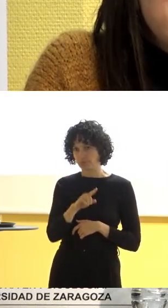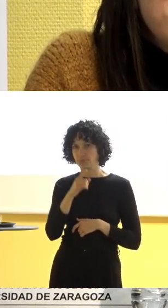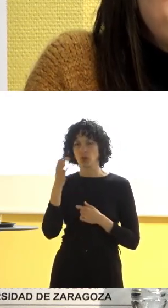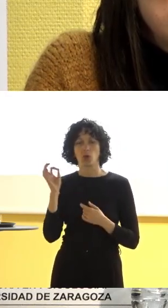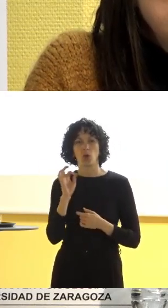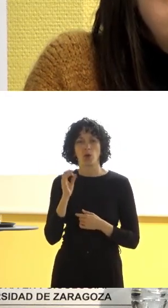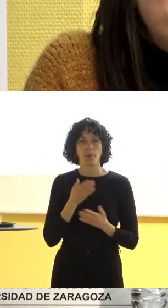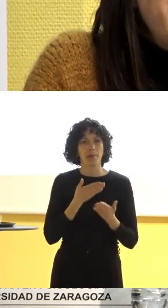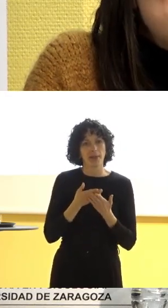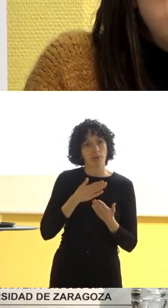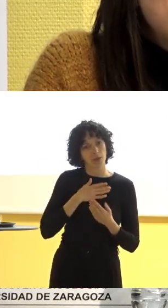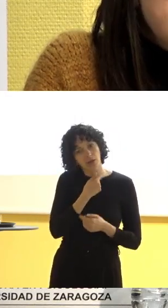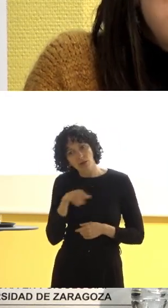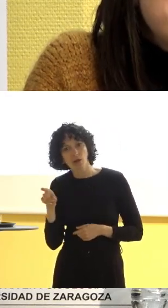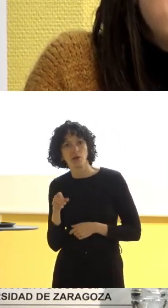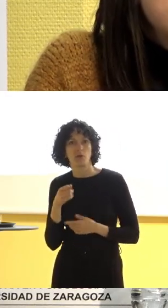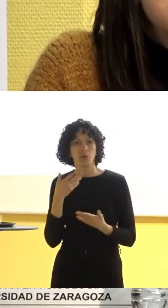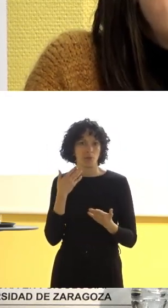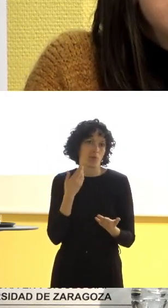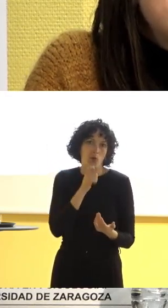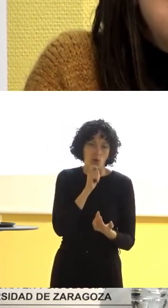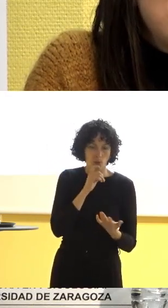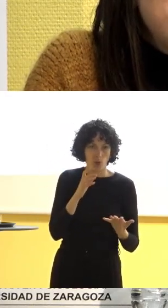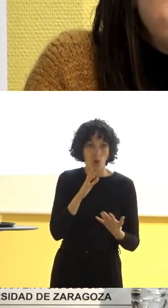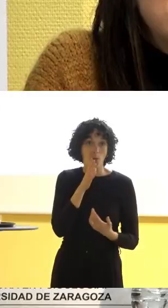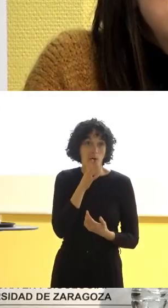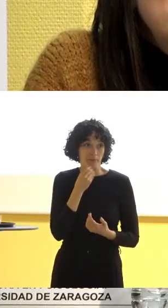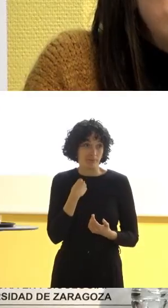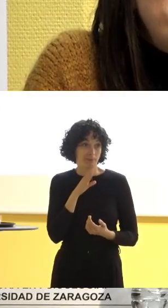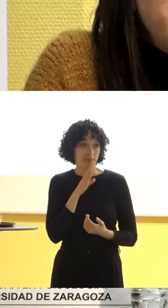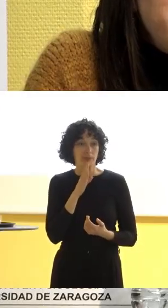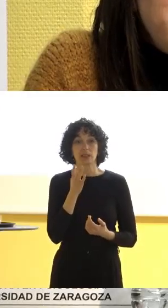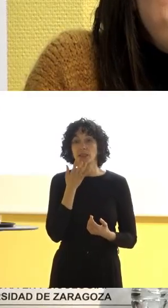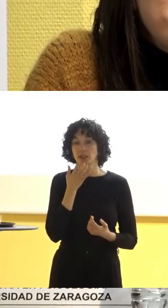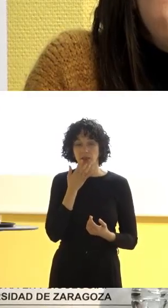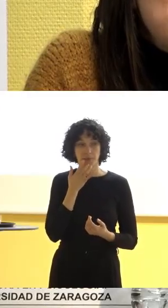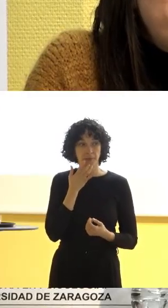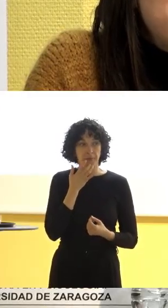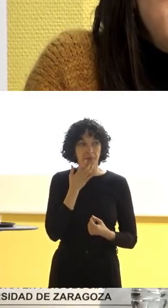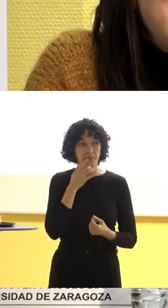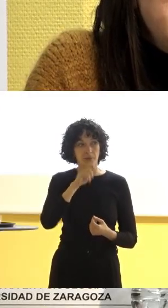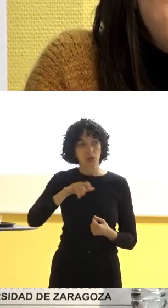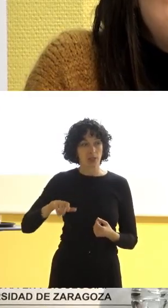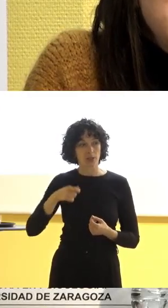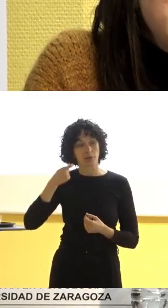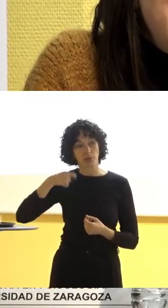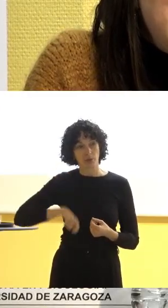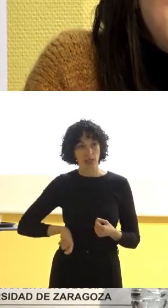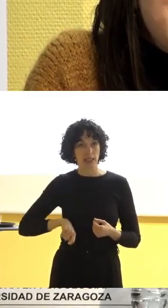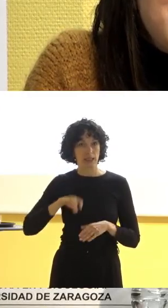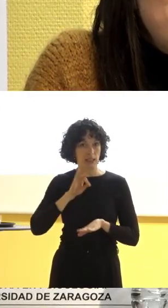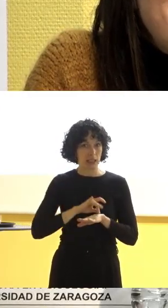solicitar esa derivación, porque claro, es un poco lo que estábamos diciendo, si hay un desconocimiento por parte de los profesionales sanitarios